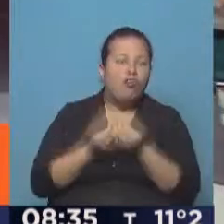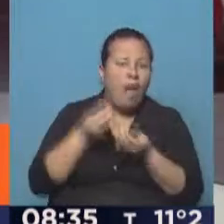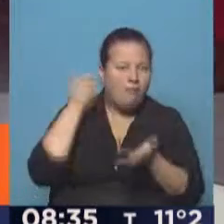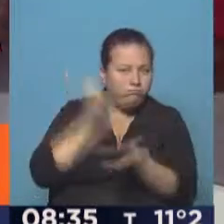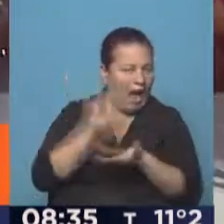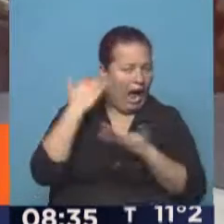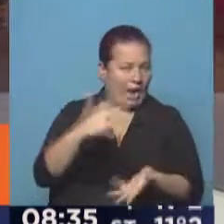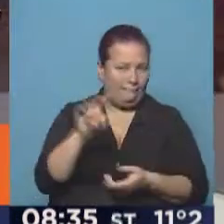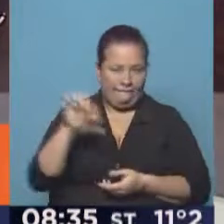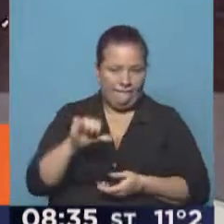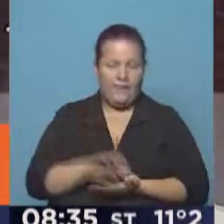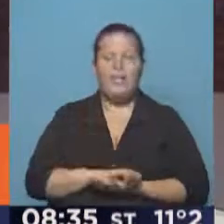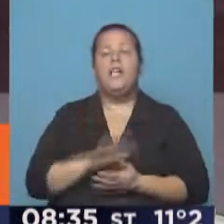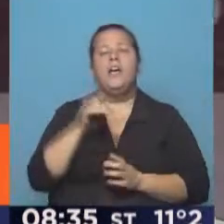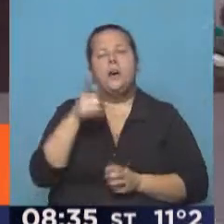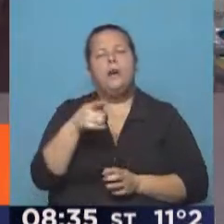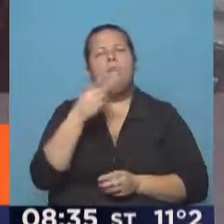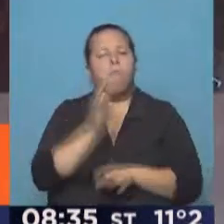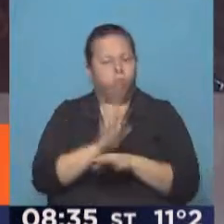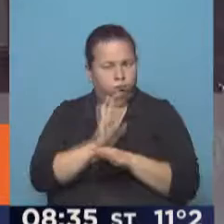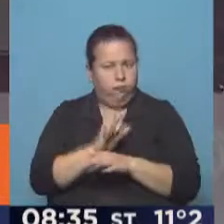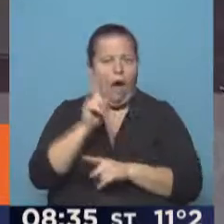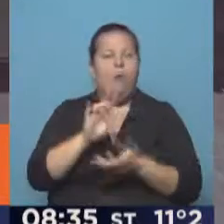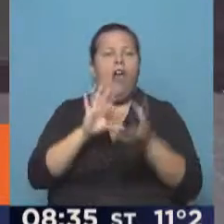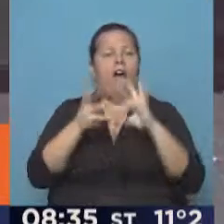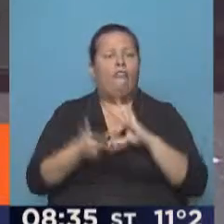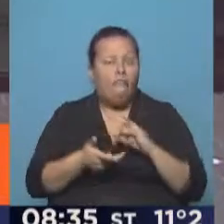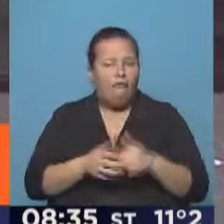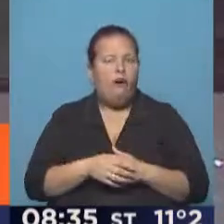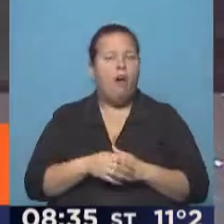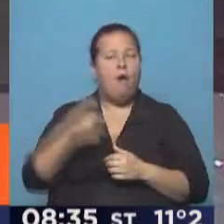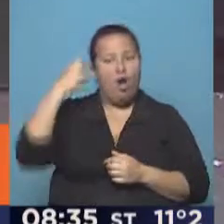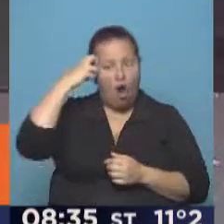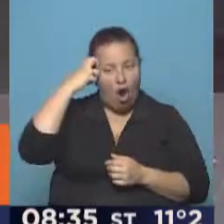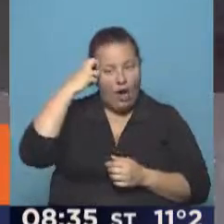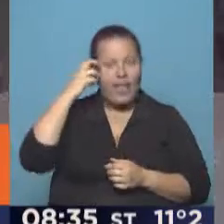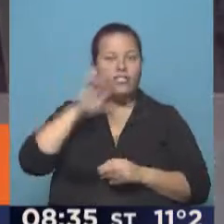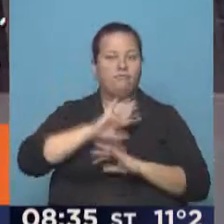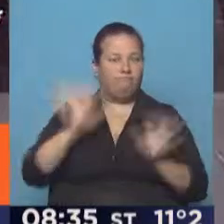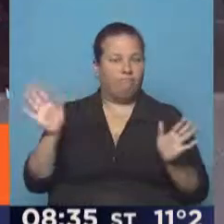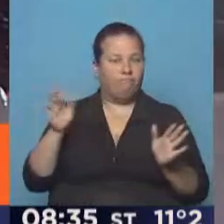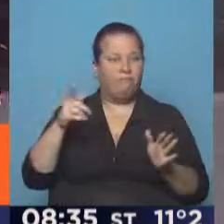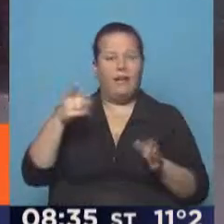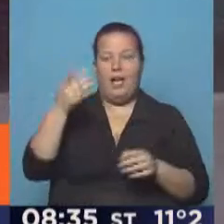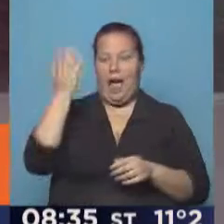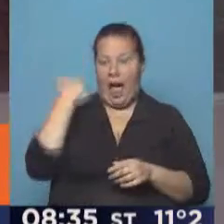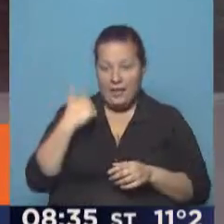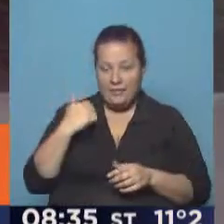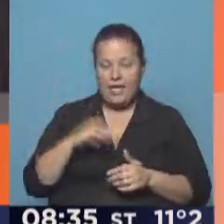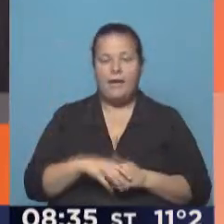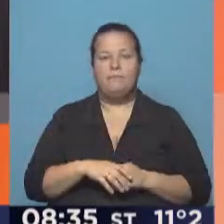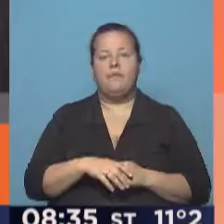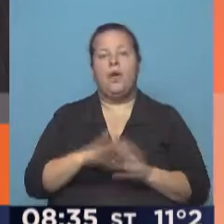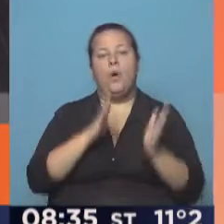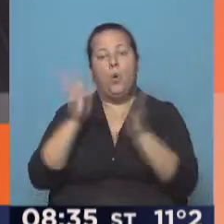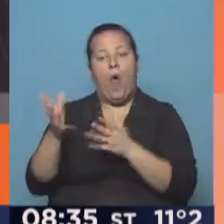el aguinaldo. El medio aguinaldo. A ver, Raúl, esto quiere decir que hay herramientas que el Congreso terminó de definir en la jornada de ayer, que por